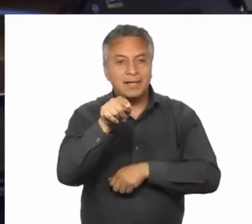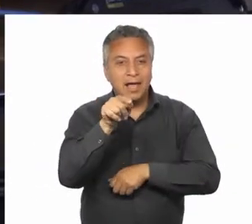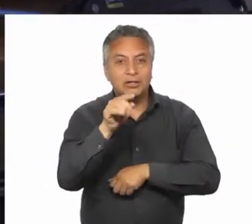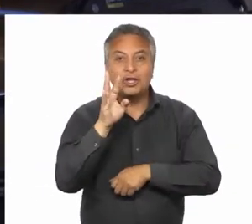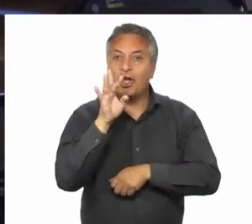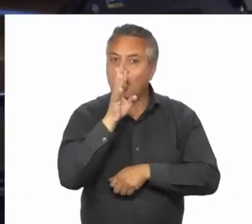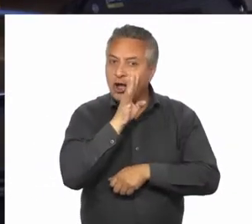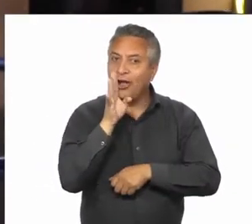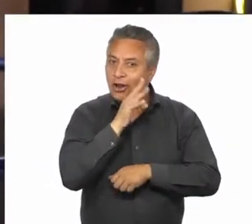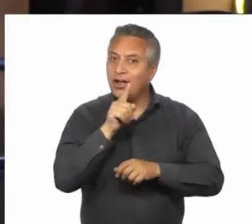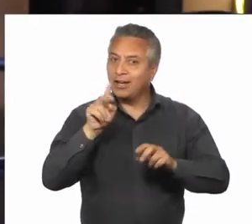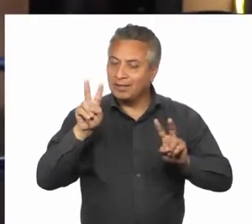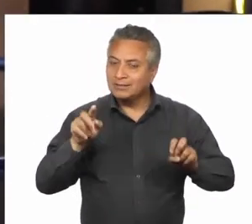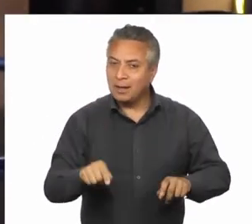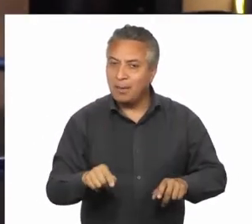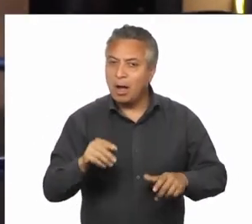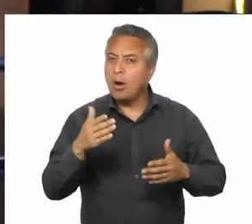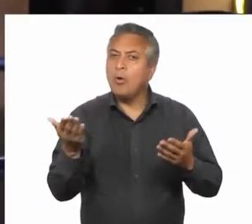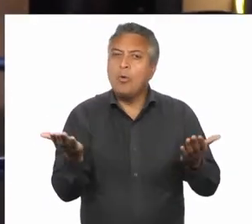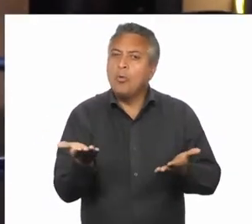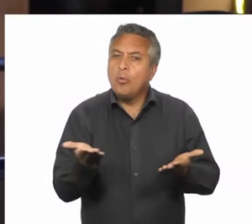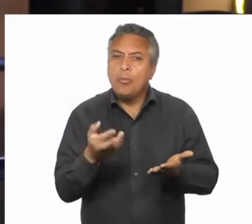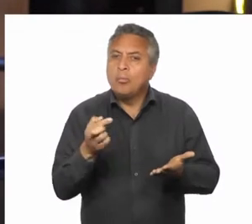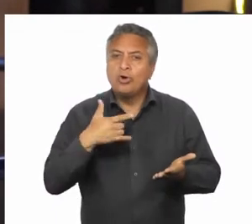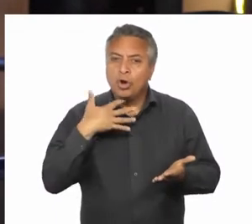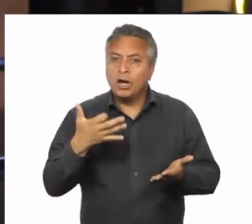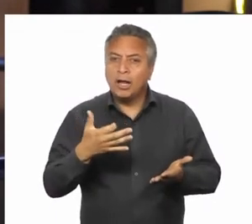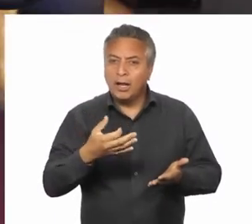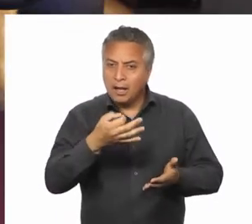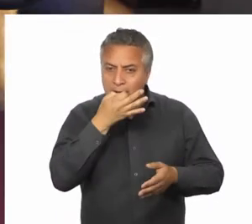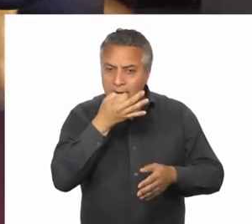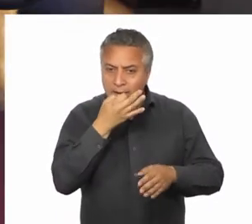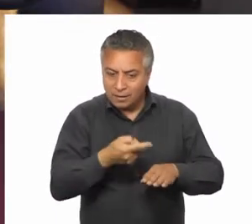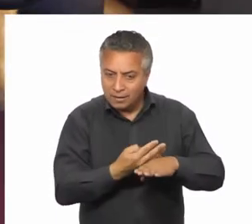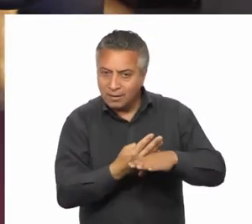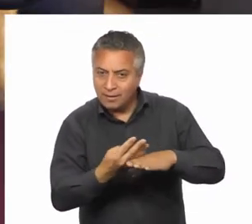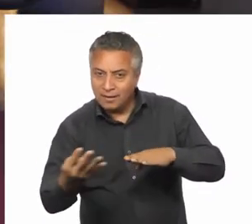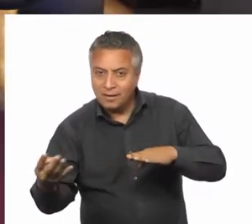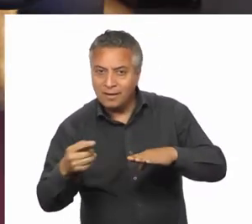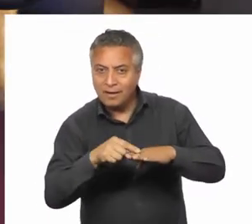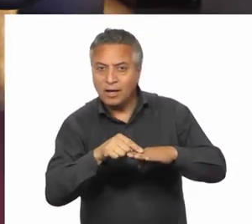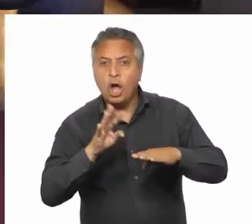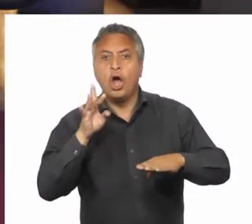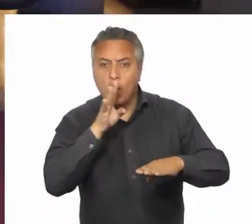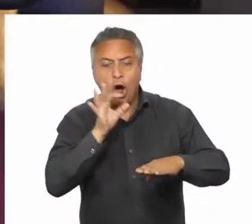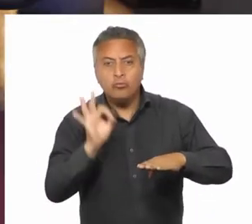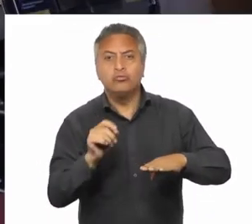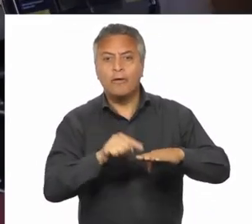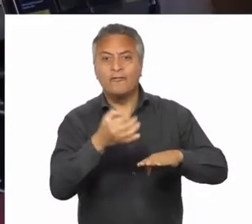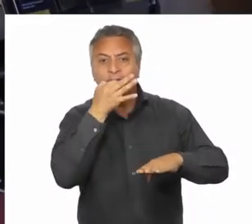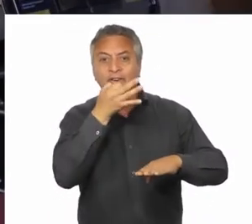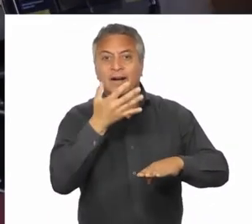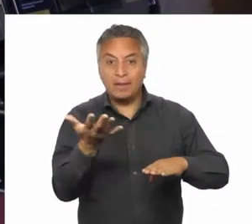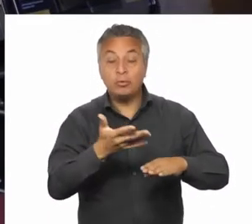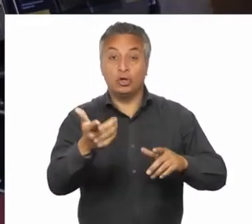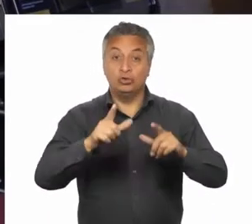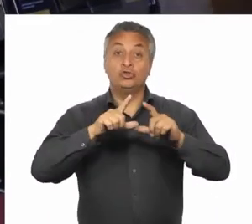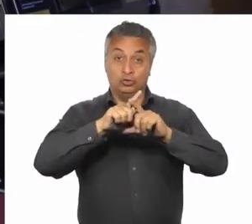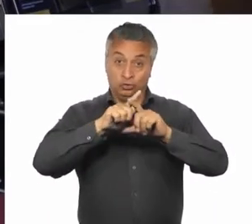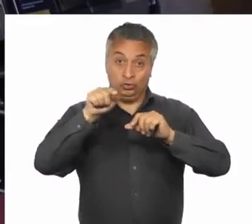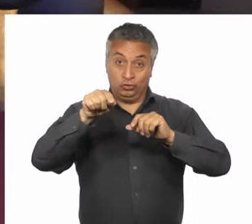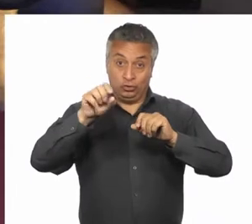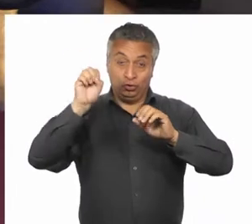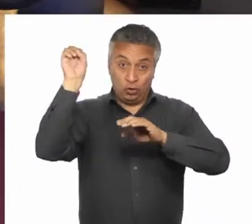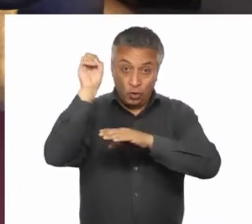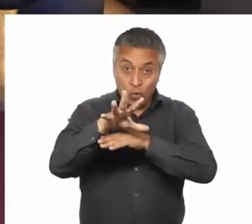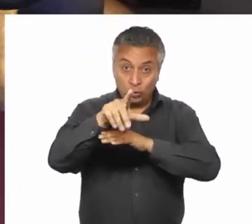preguntado entonces por qué el pasto es de color verde? Te cuento que la luz del sol contiene todos los colores del arco